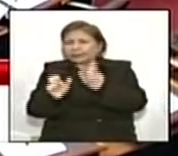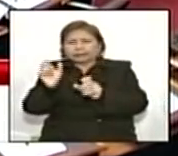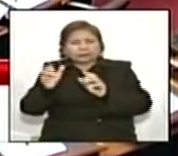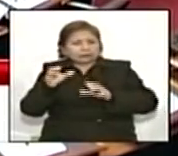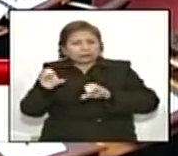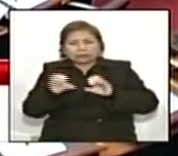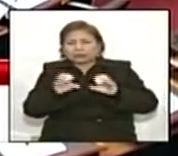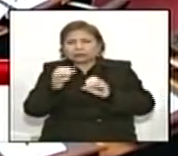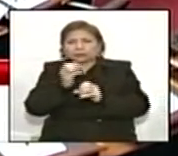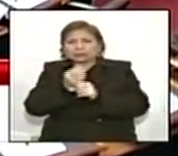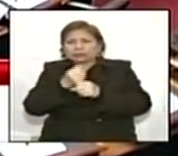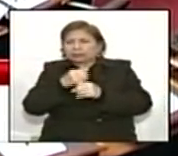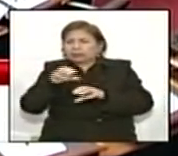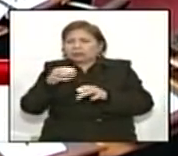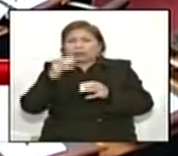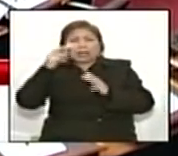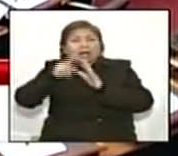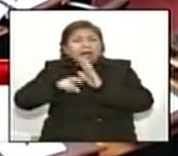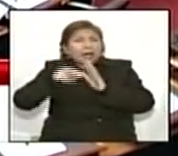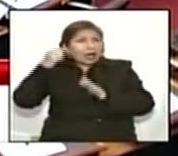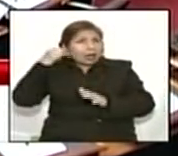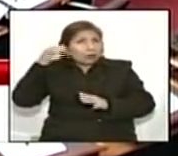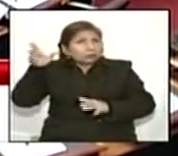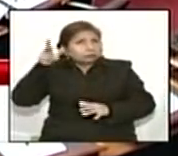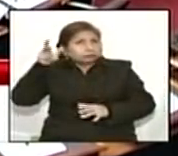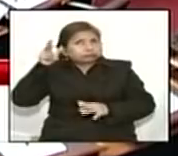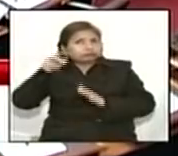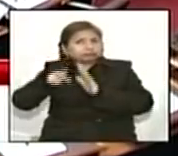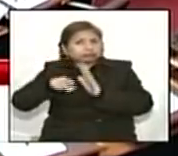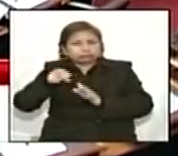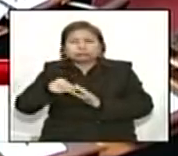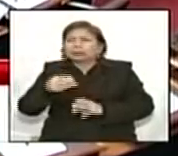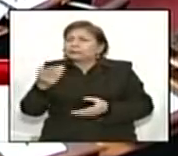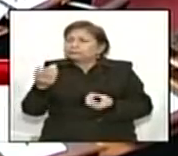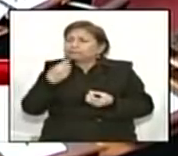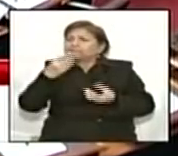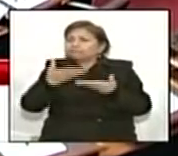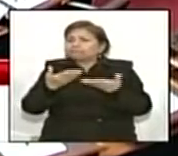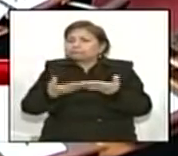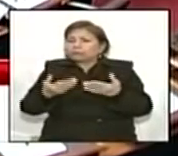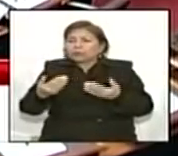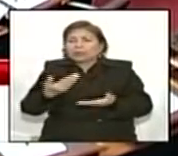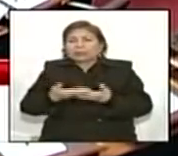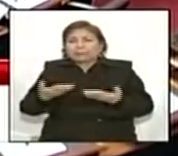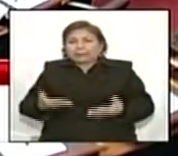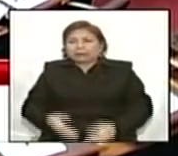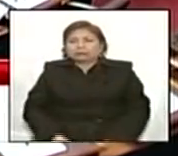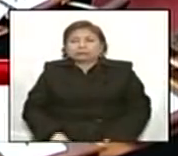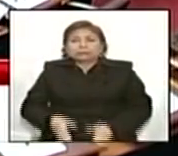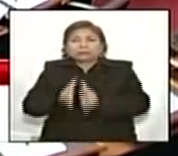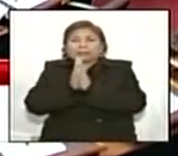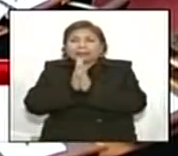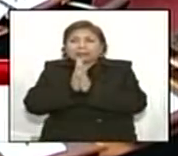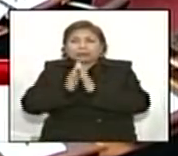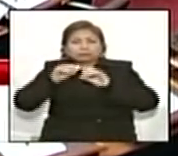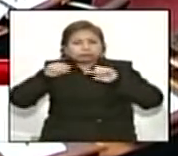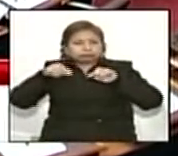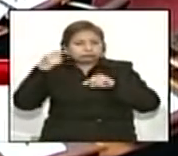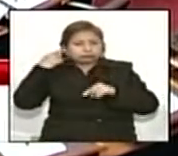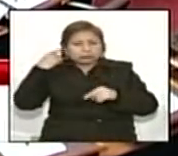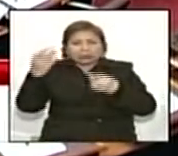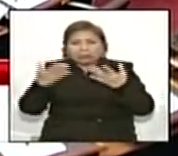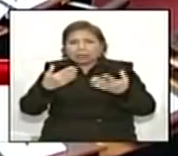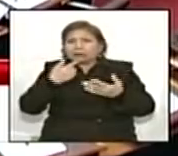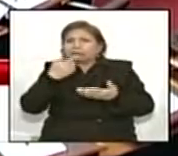Carlos, si recuerdas exactamente los procedimientos, a ponernos en ambos escenarios. Si es que esto se va a un pedido de vacancia y no se consiguen los